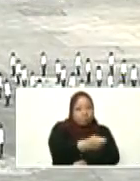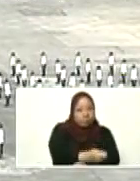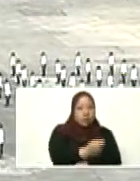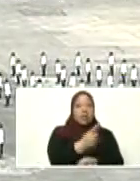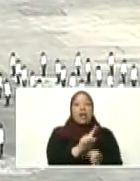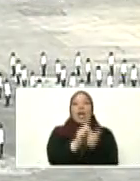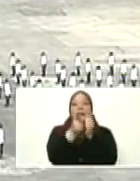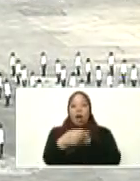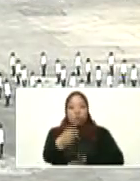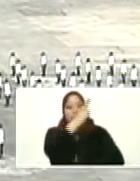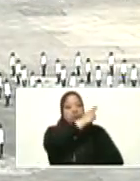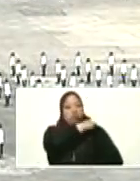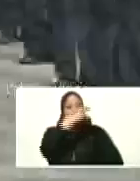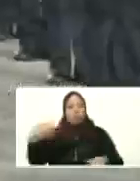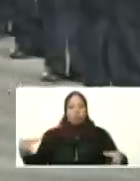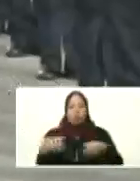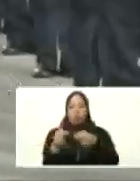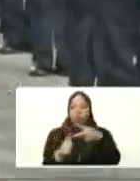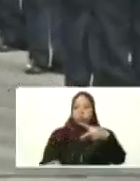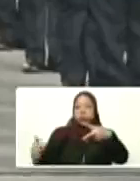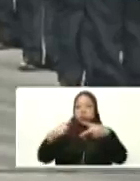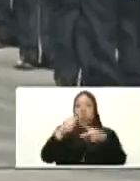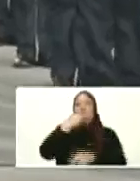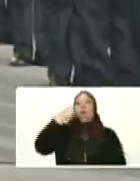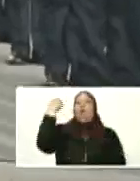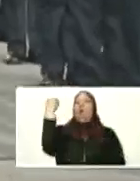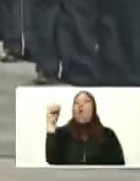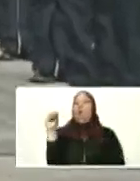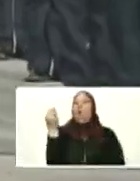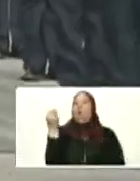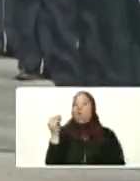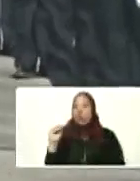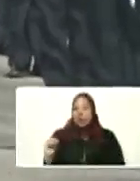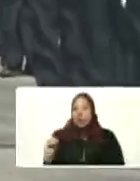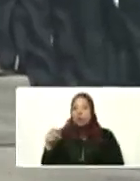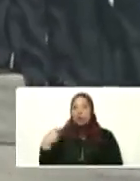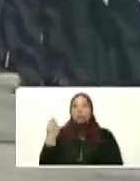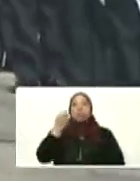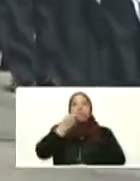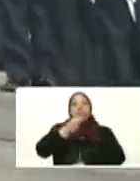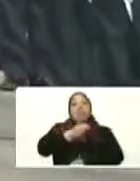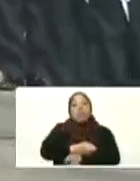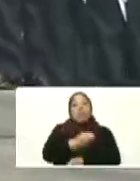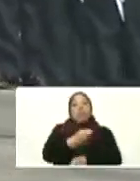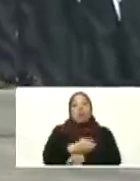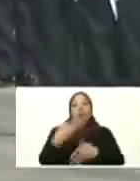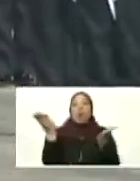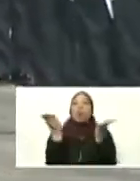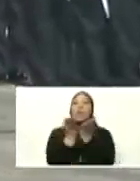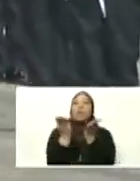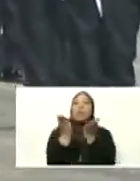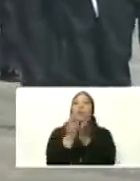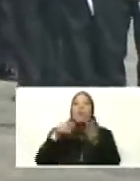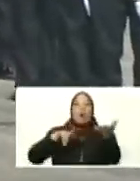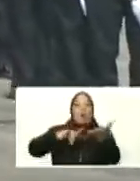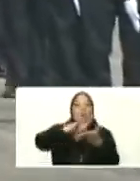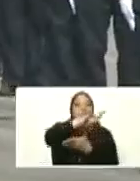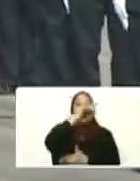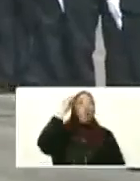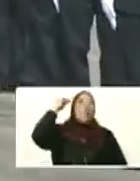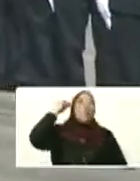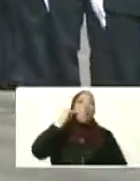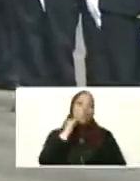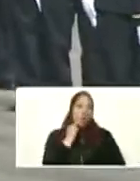de teniente de este grupo de jóvenes oficiales que se han graduado en la Academia de la Aviación Militar